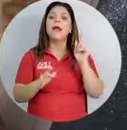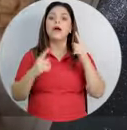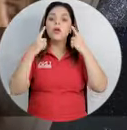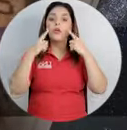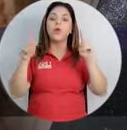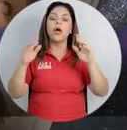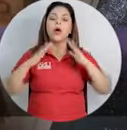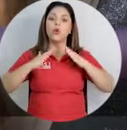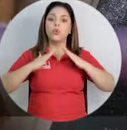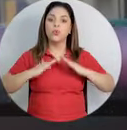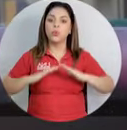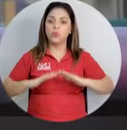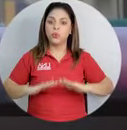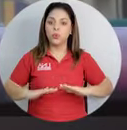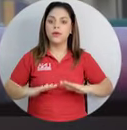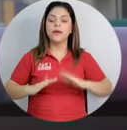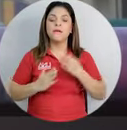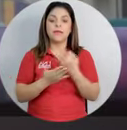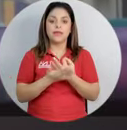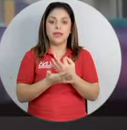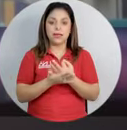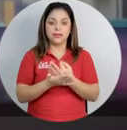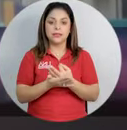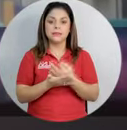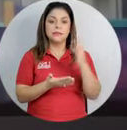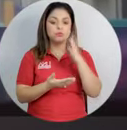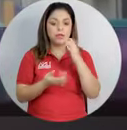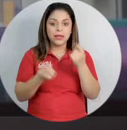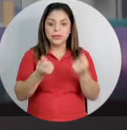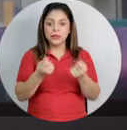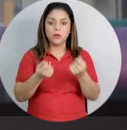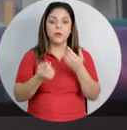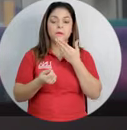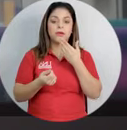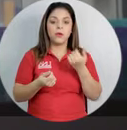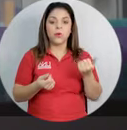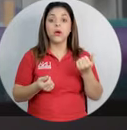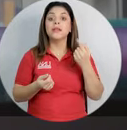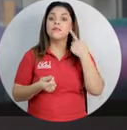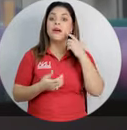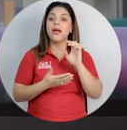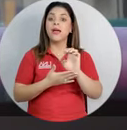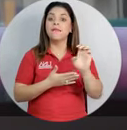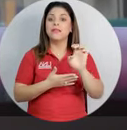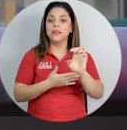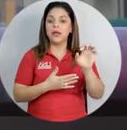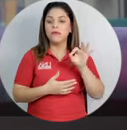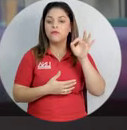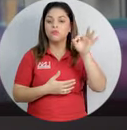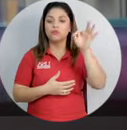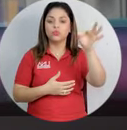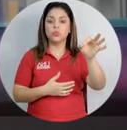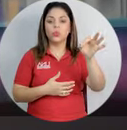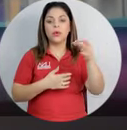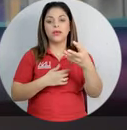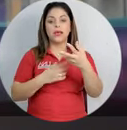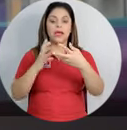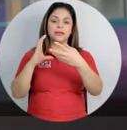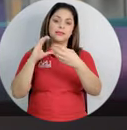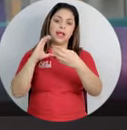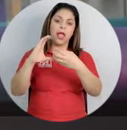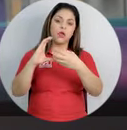hace es buscar liquidez, desahogar las finanzas, inclusive evitar